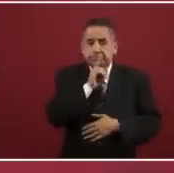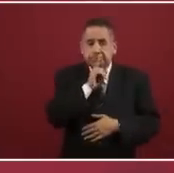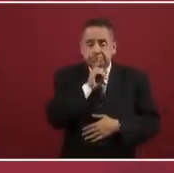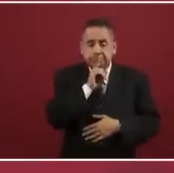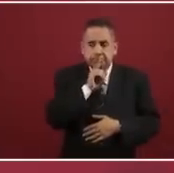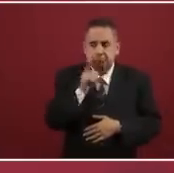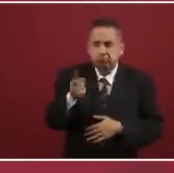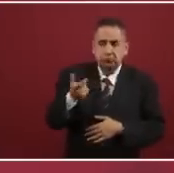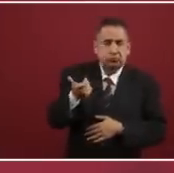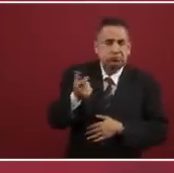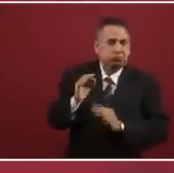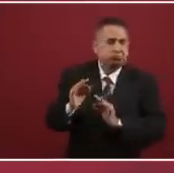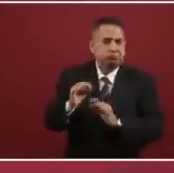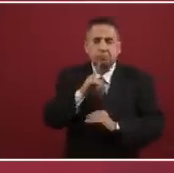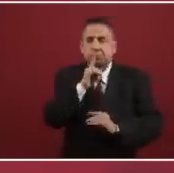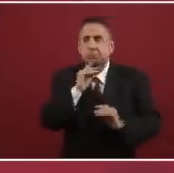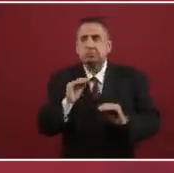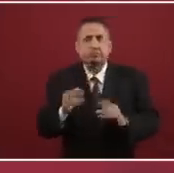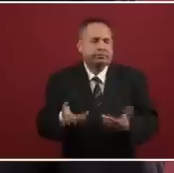esto.